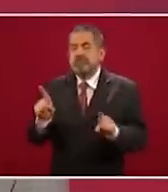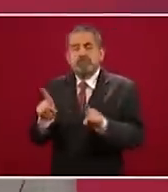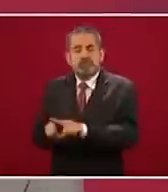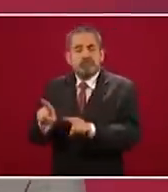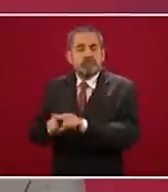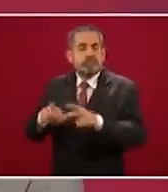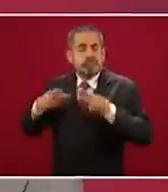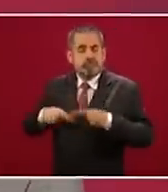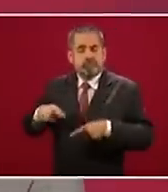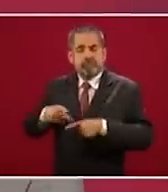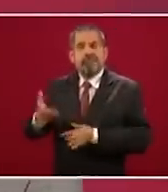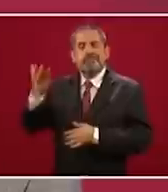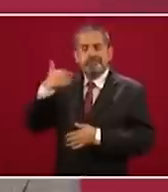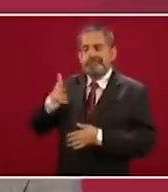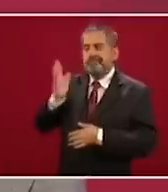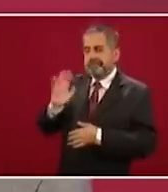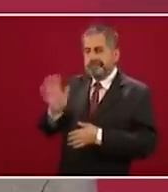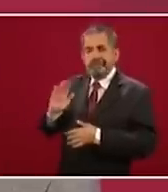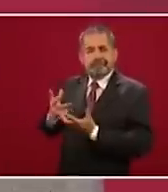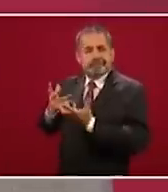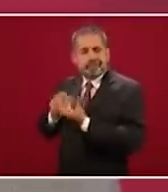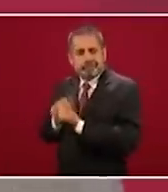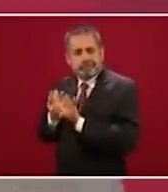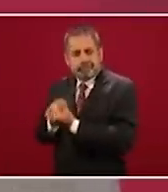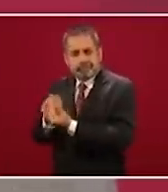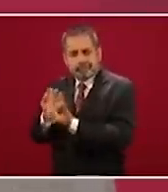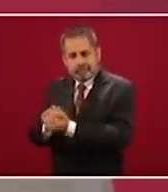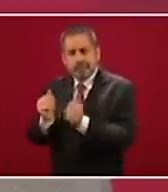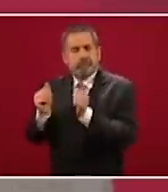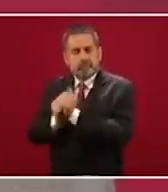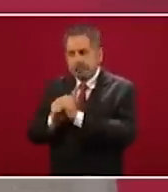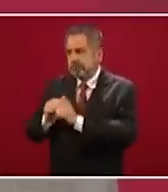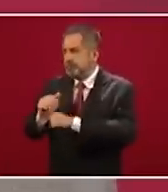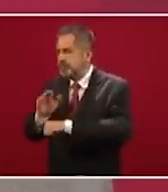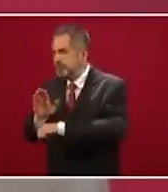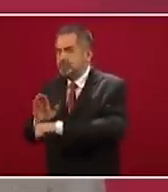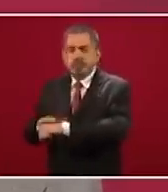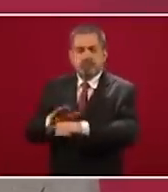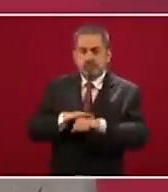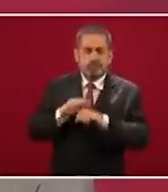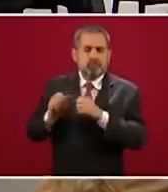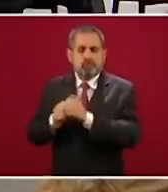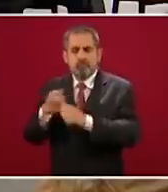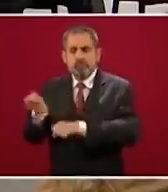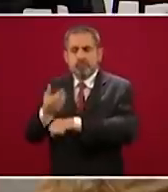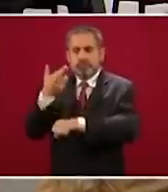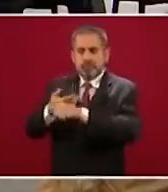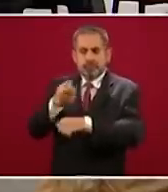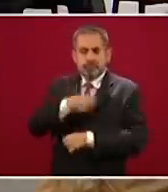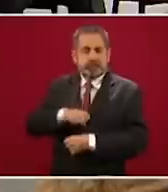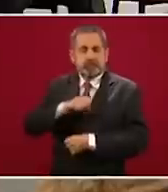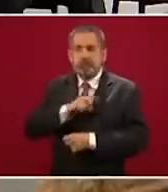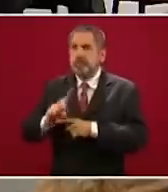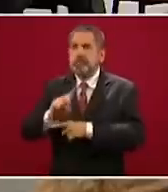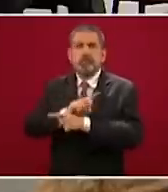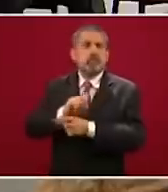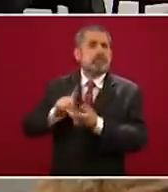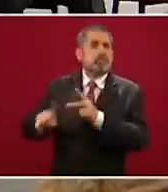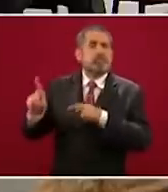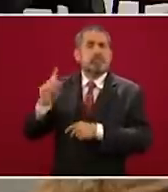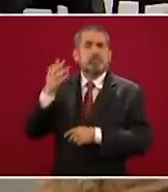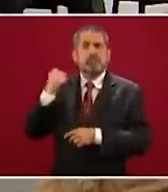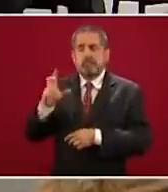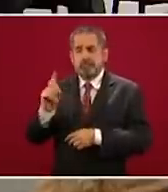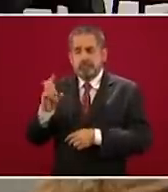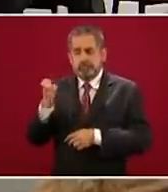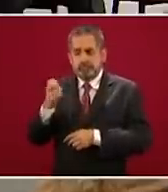personas que ya se vienen reuniendo a convocatoria del secretario de Salud desde el 30 de